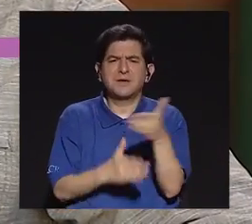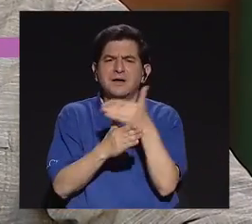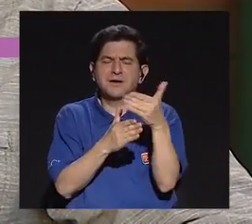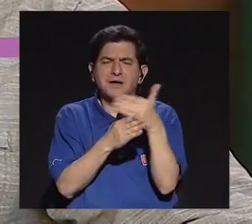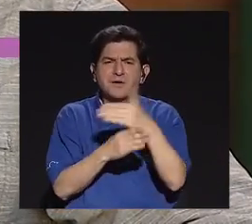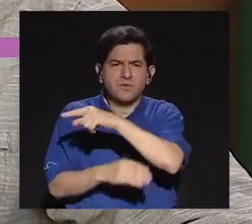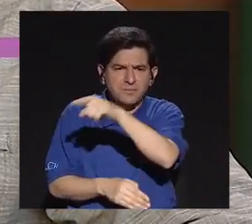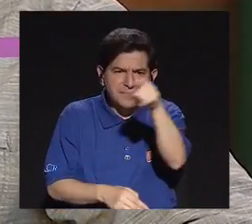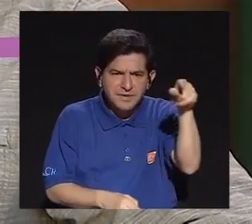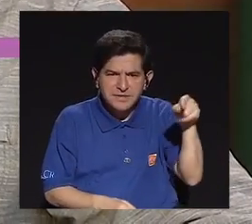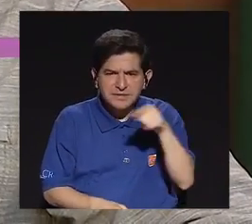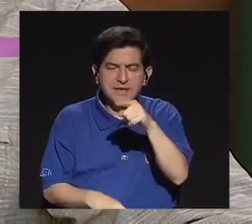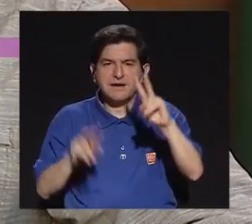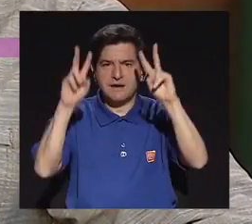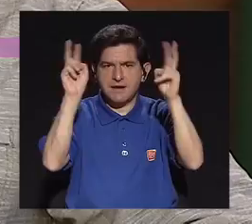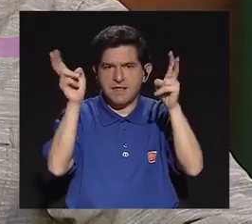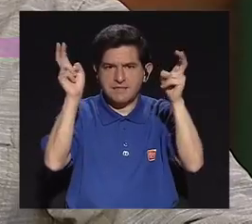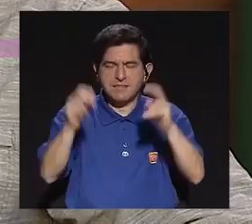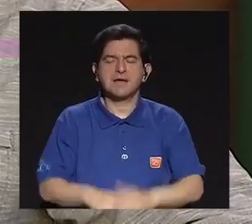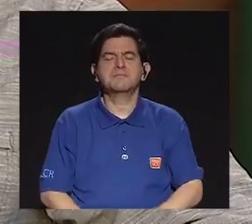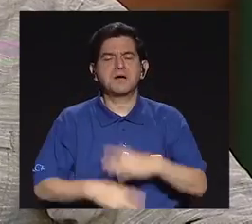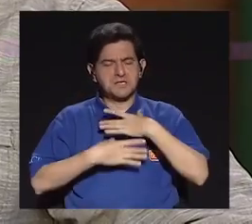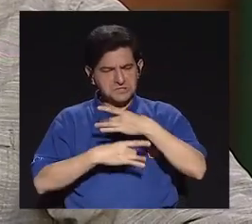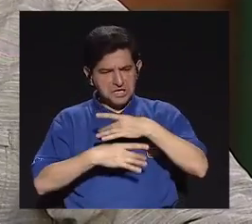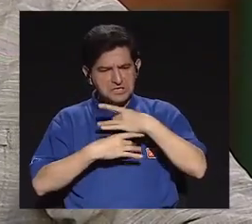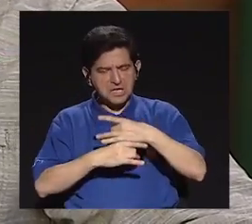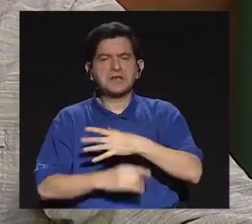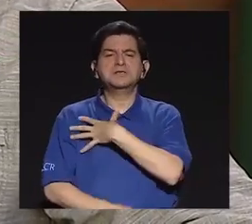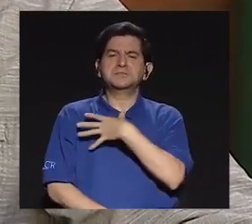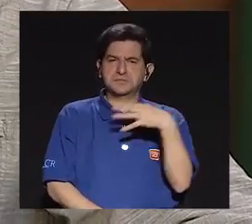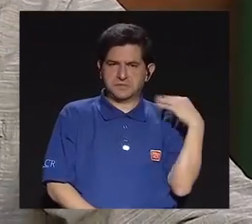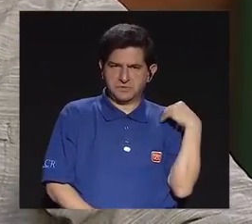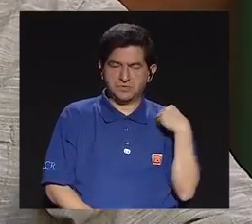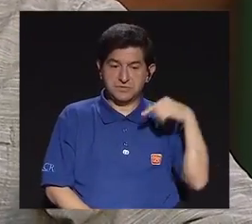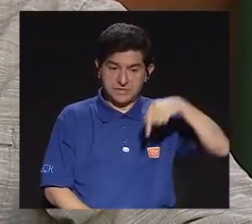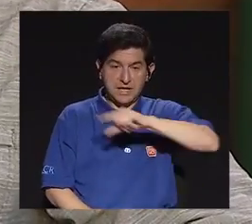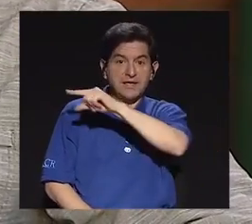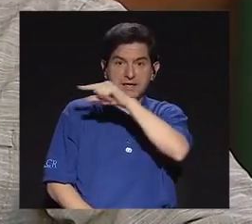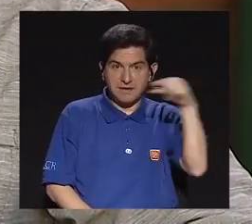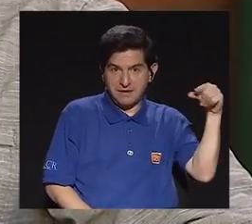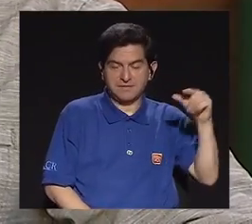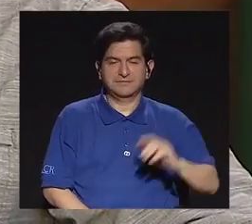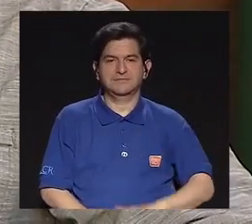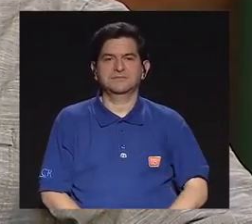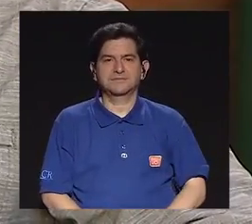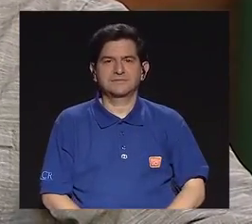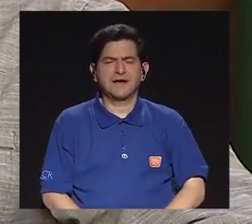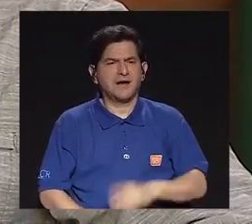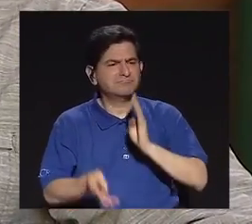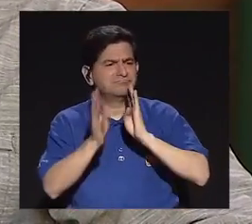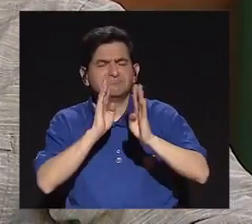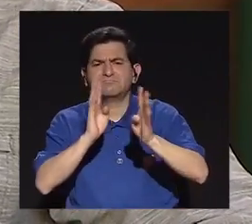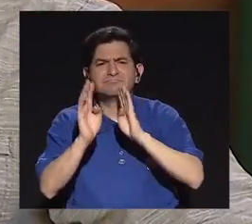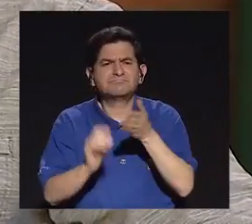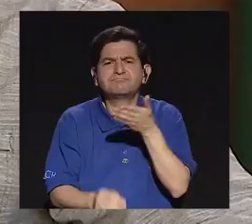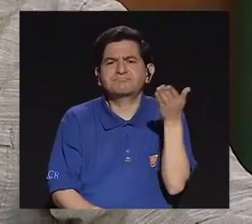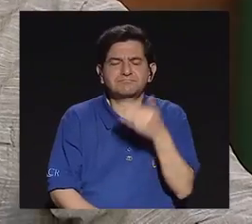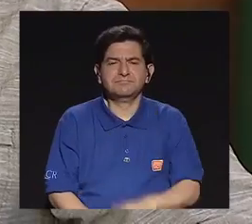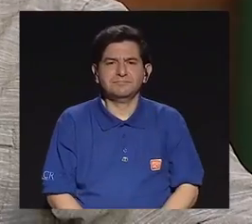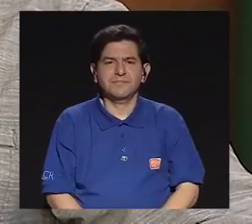queremos compartir con ustedes temas que sean de su agrado, de su interés, como el de esta semana, en donde pues vamos a